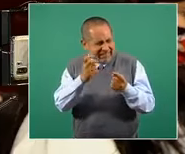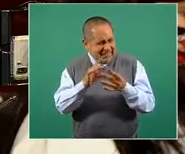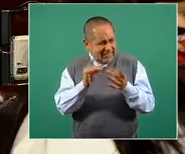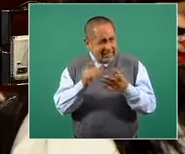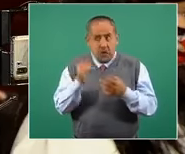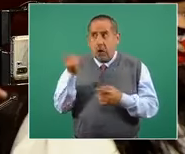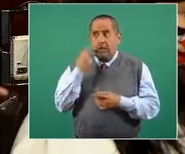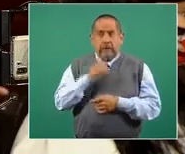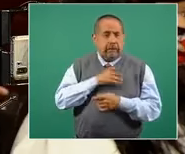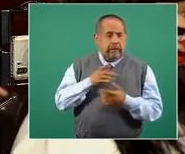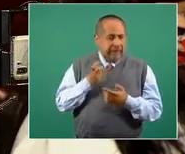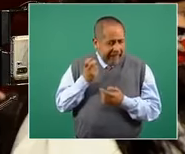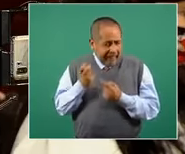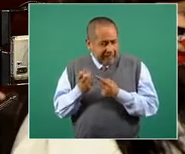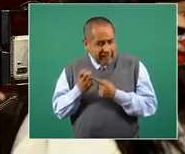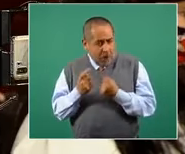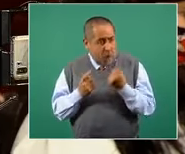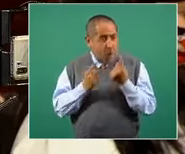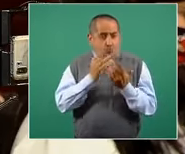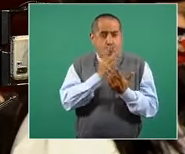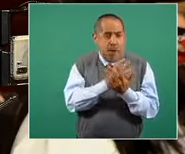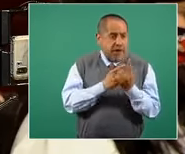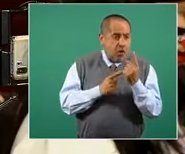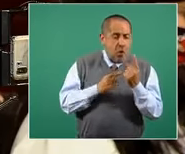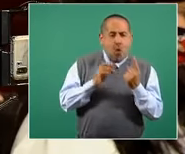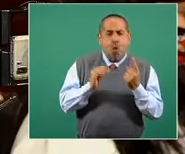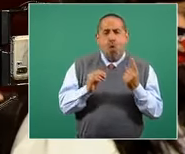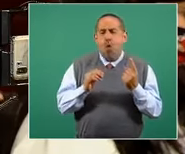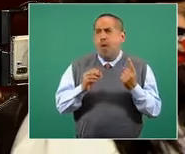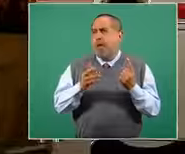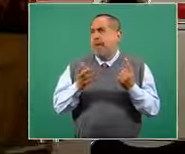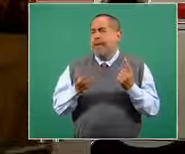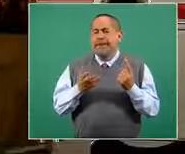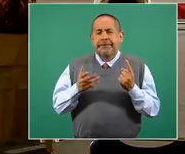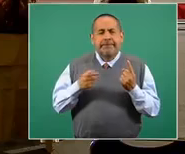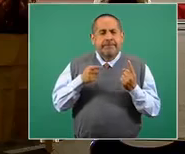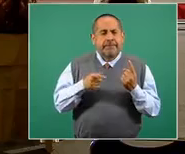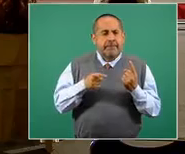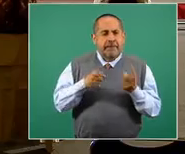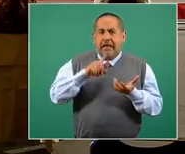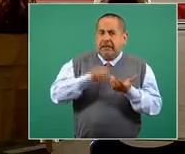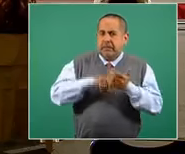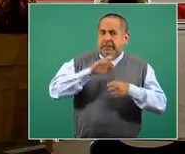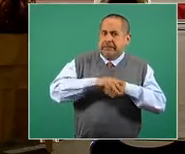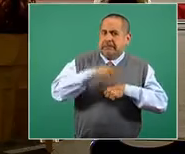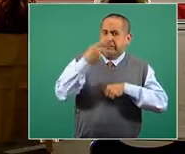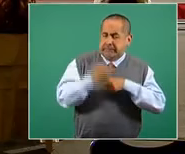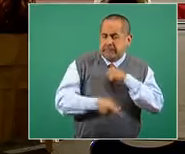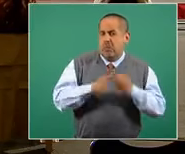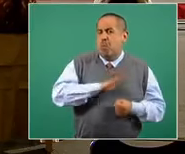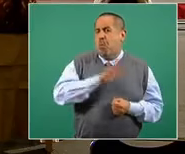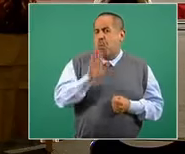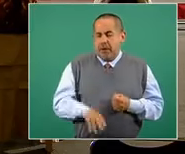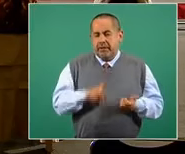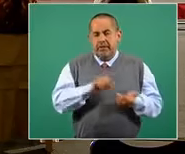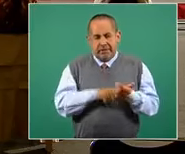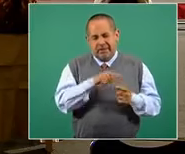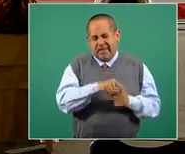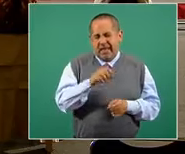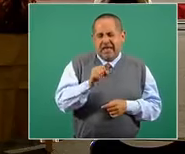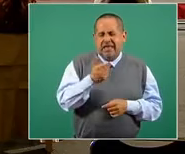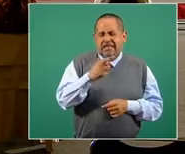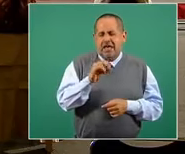único o uno de los elementos más letales o más poderosos del virus